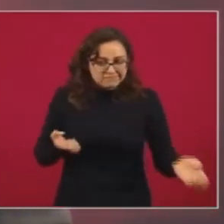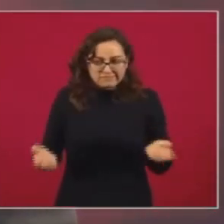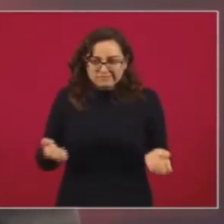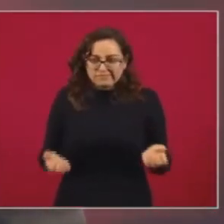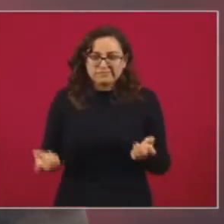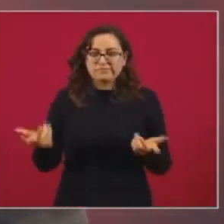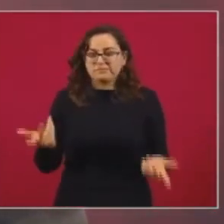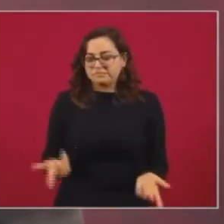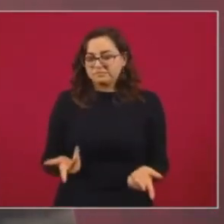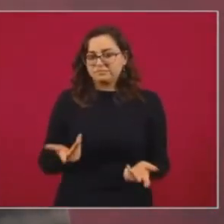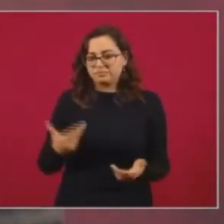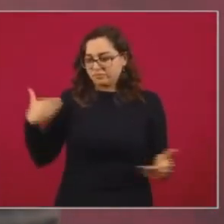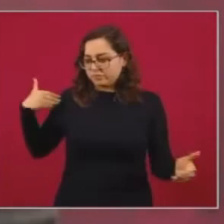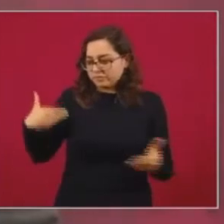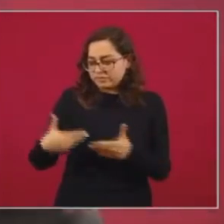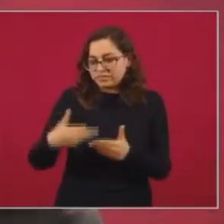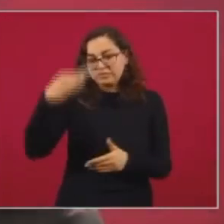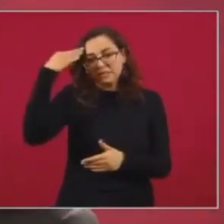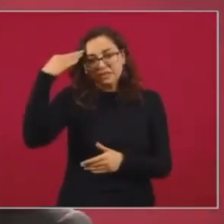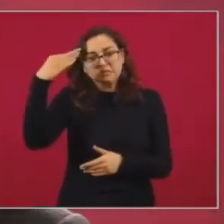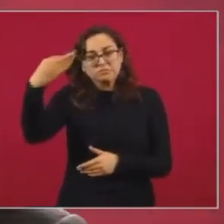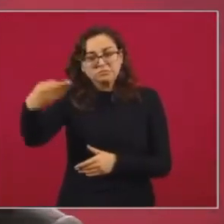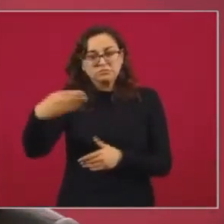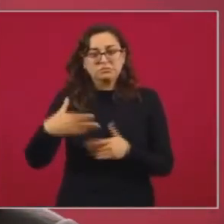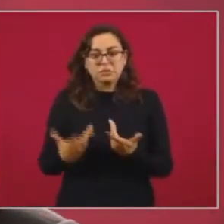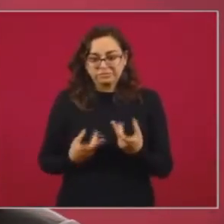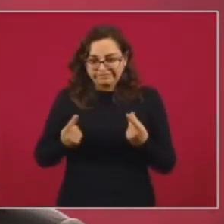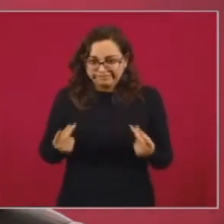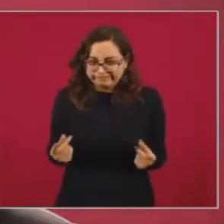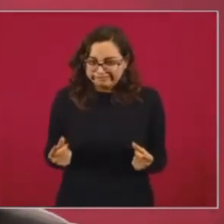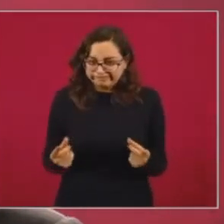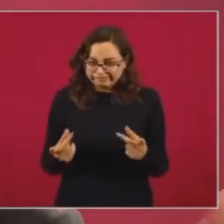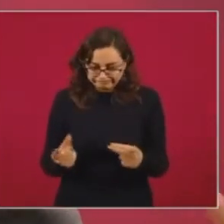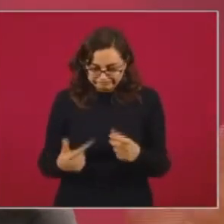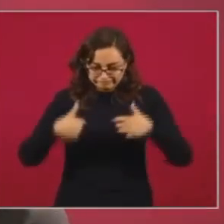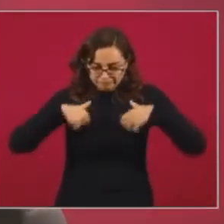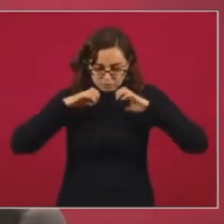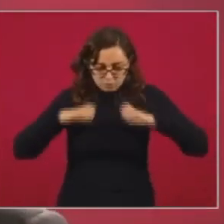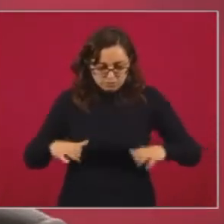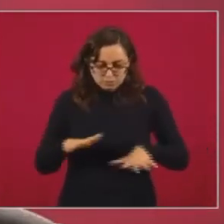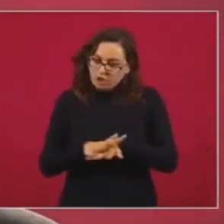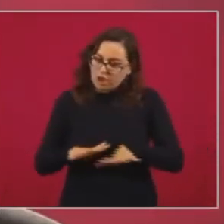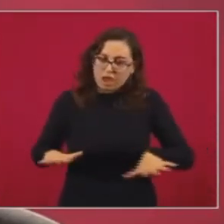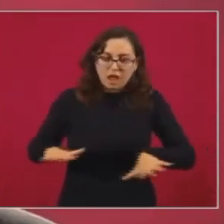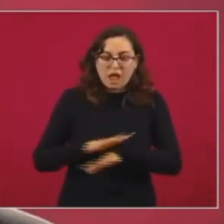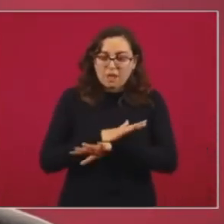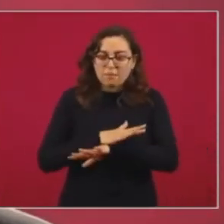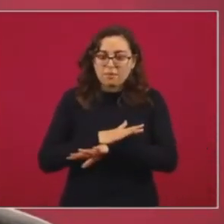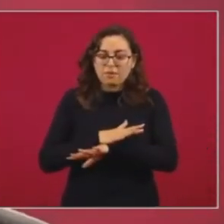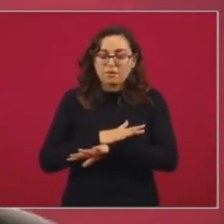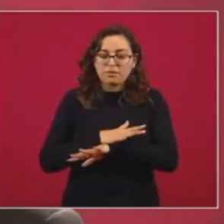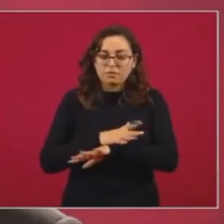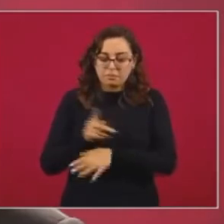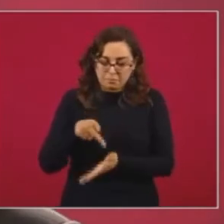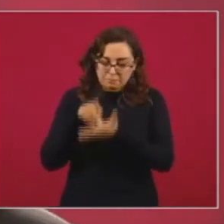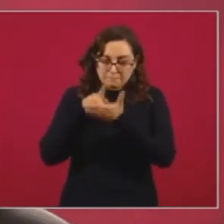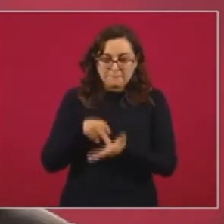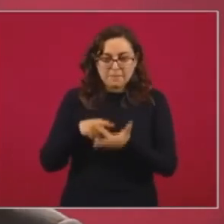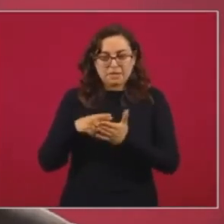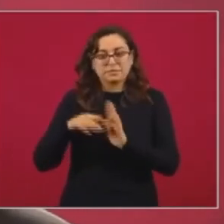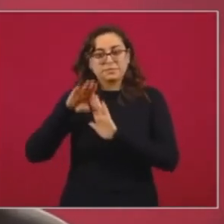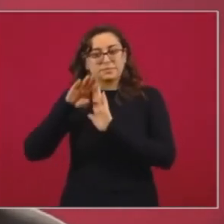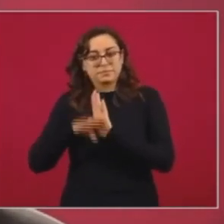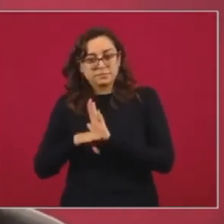con una serie de ejercicios durante un tiempo relativamente prolongado y modificar sustancialmente esa realidad. Otra es tratar